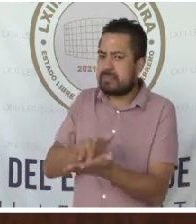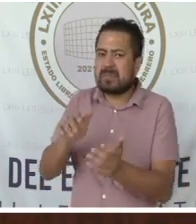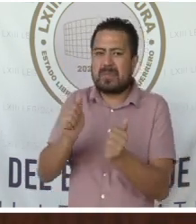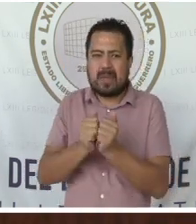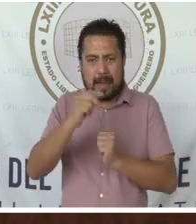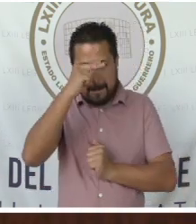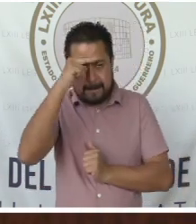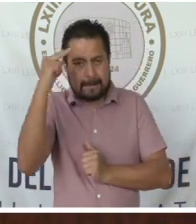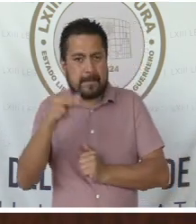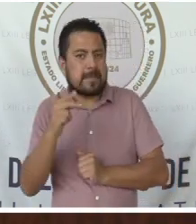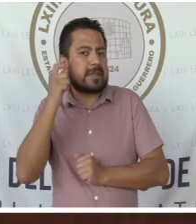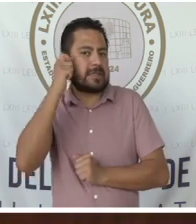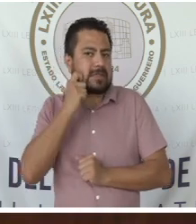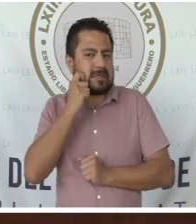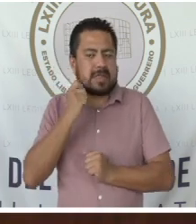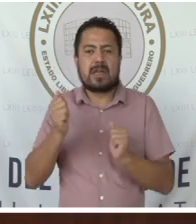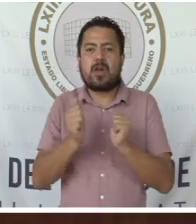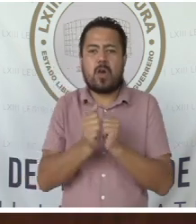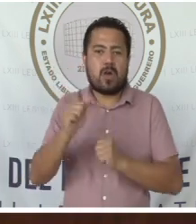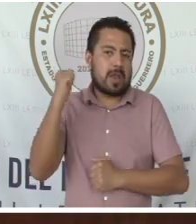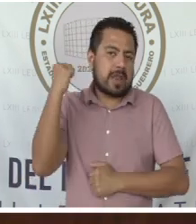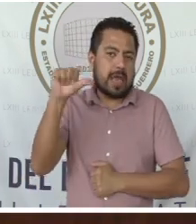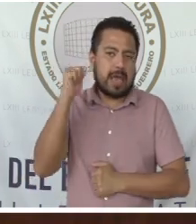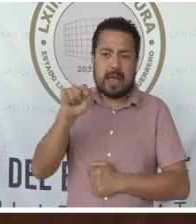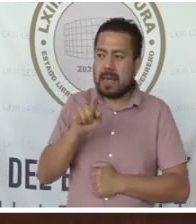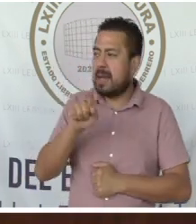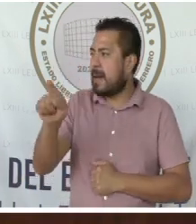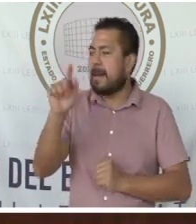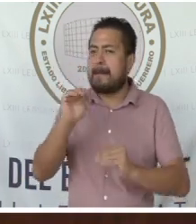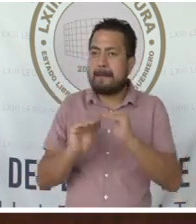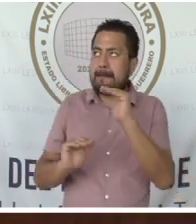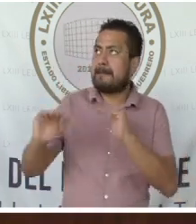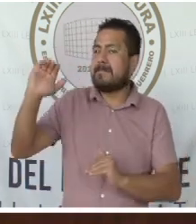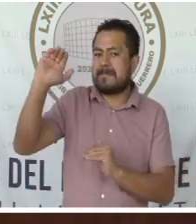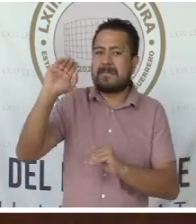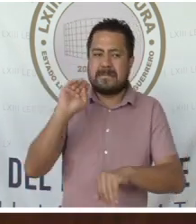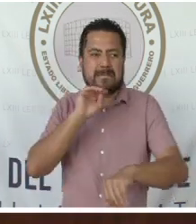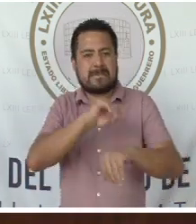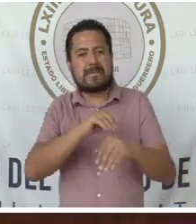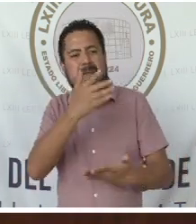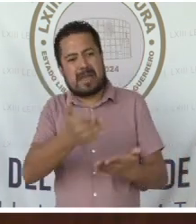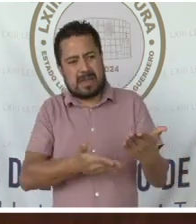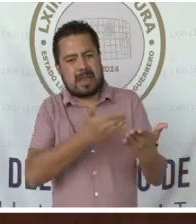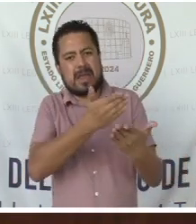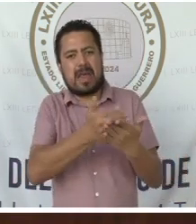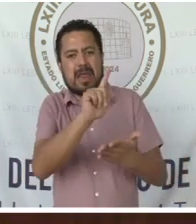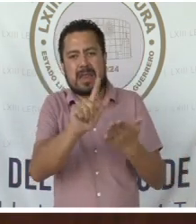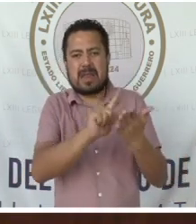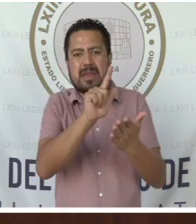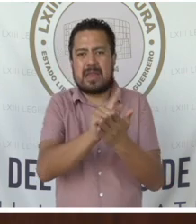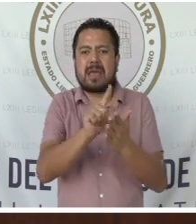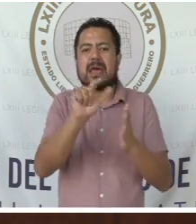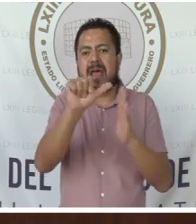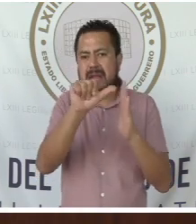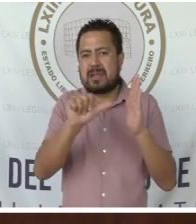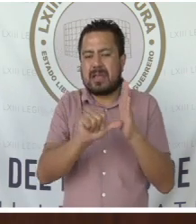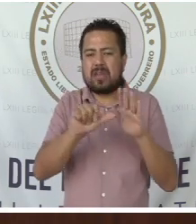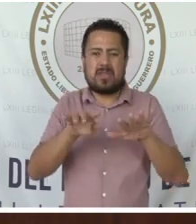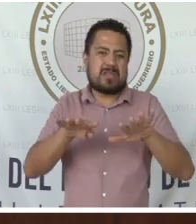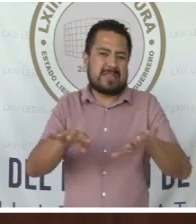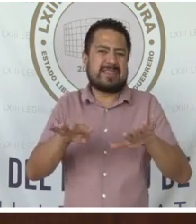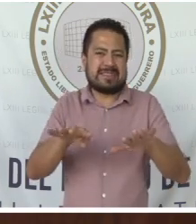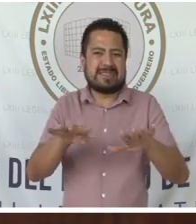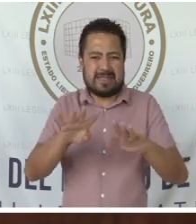país, con Guerrero y con Acapulco, elevamos a esta iniciativa para que el artículo 19 que habla de la